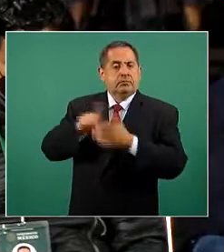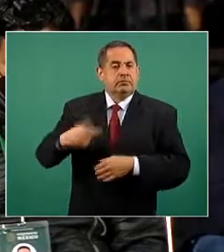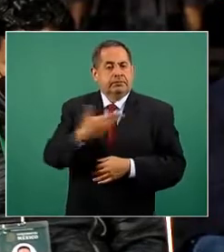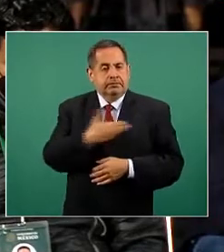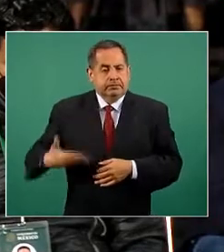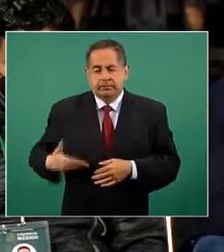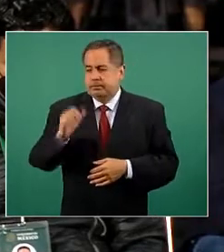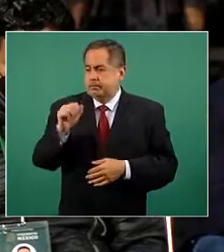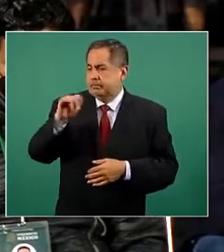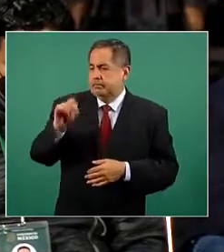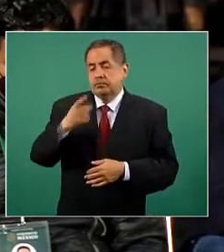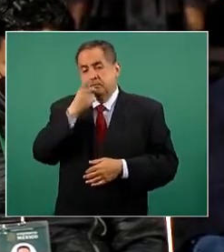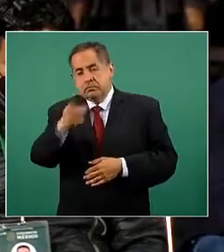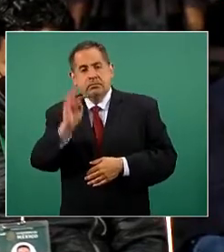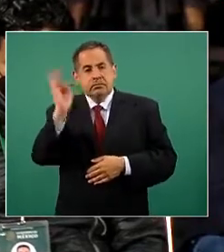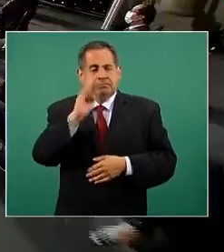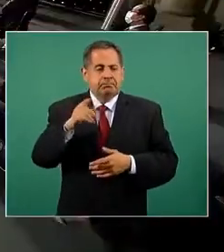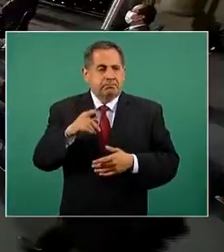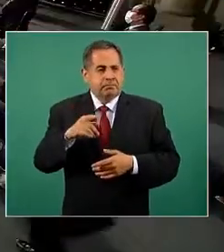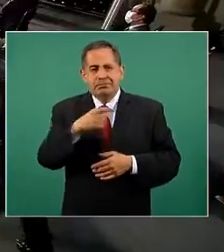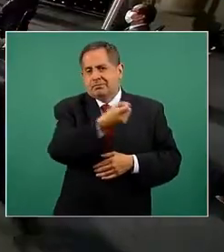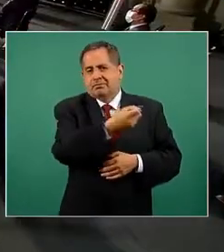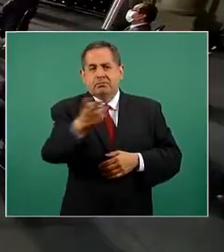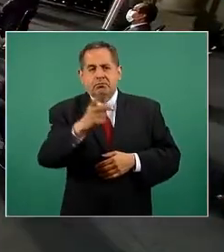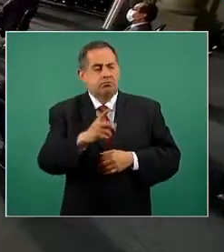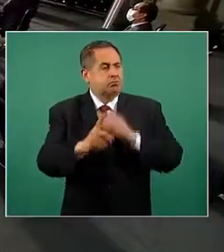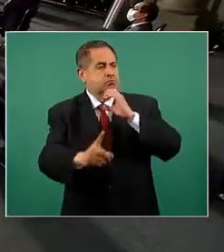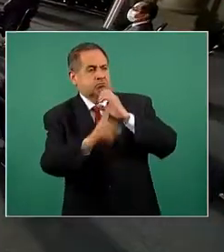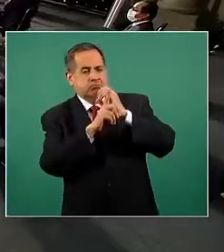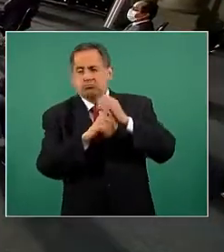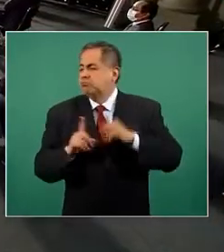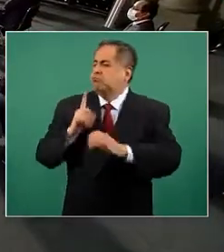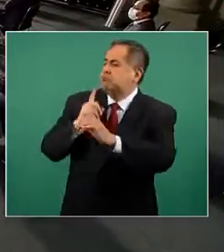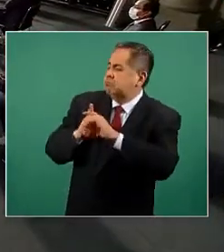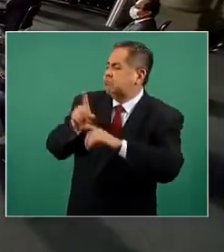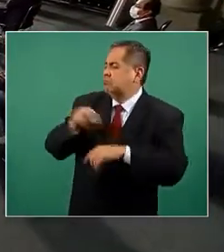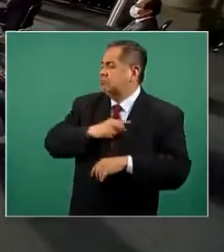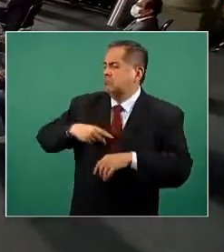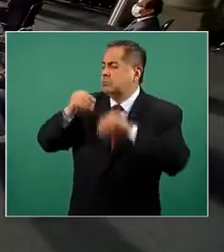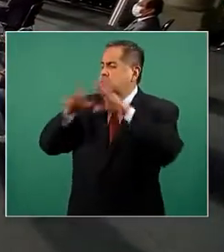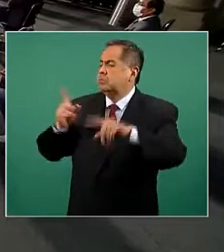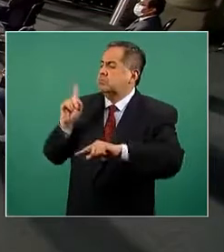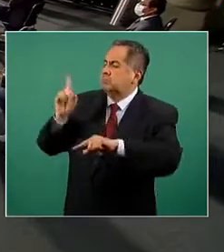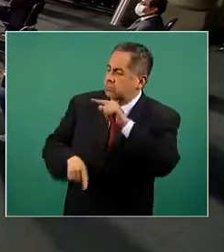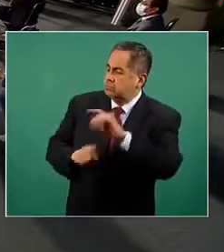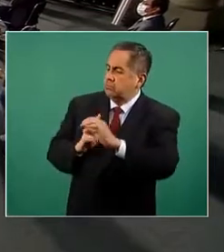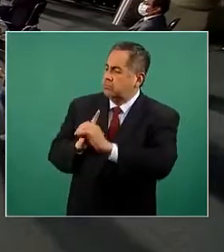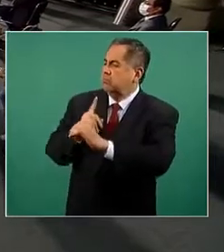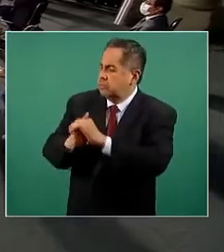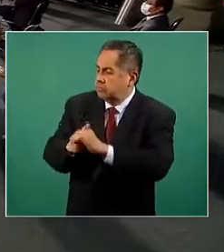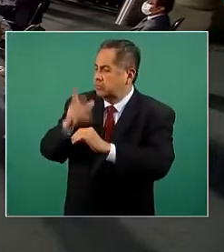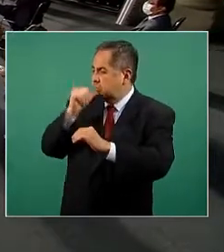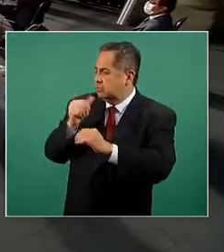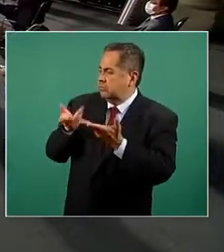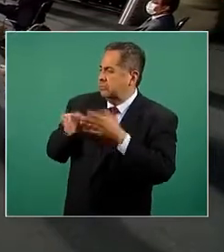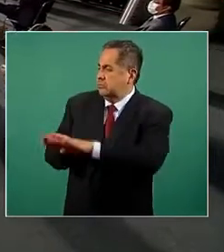López Obrador se ha manejado como incluso censura por parte de las empresas, que te quitan, te ponen, te dan